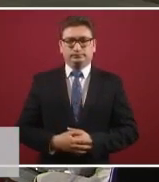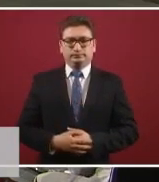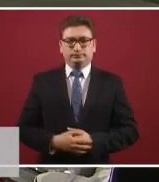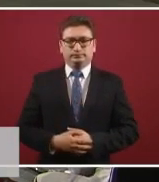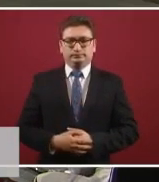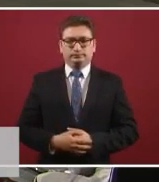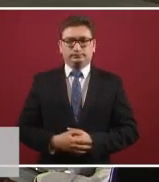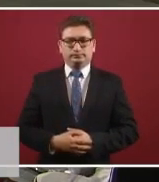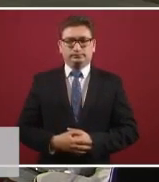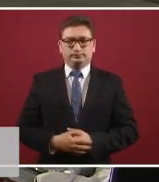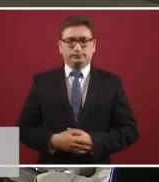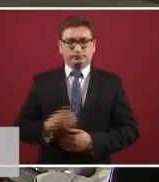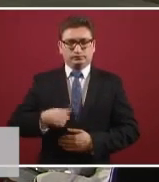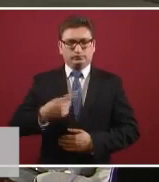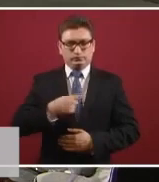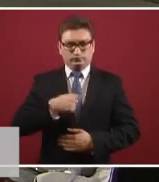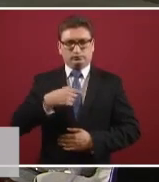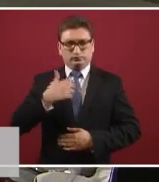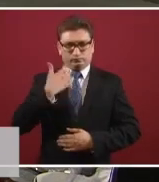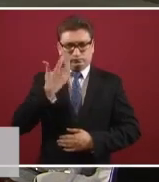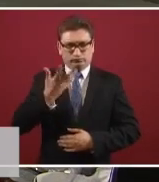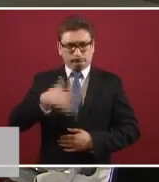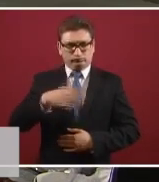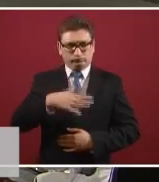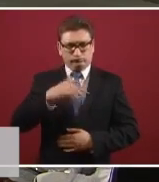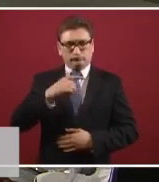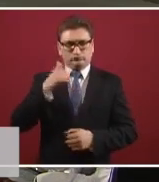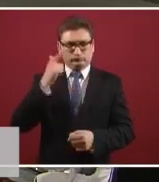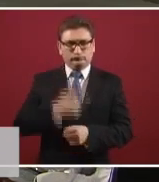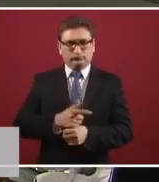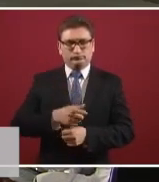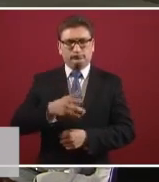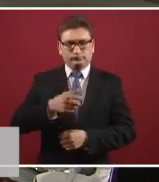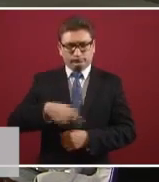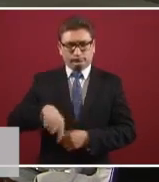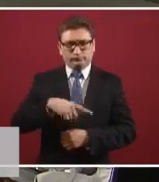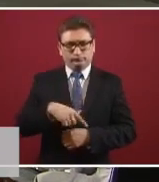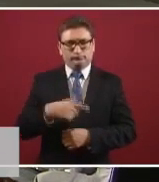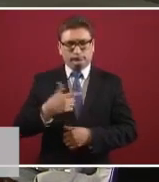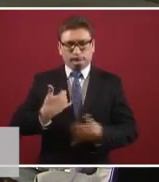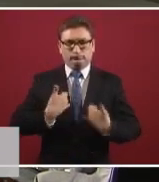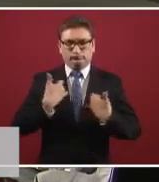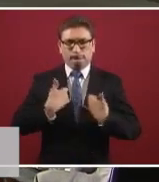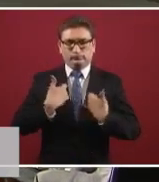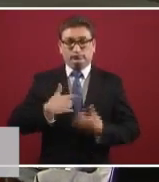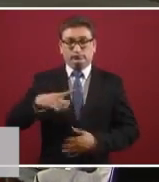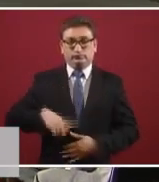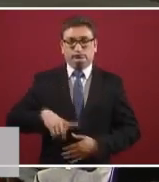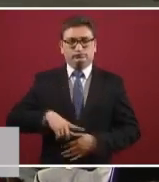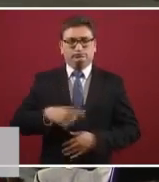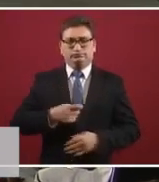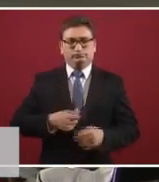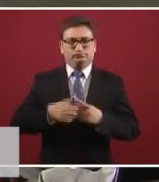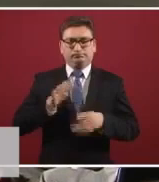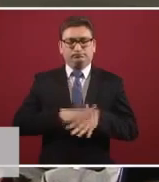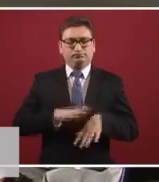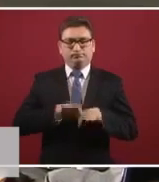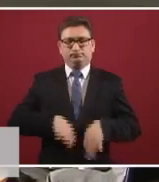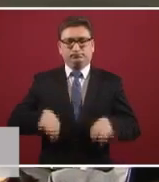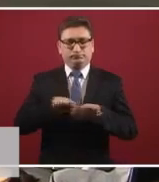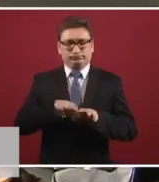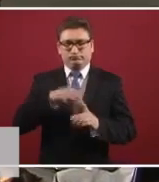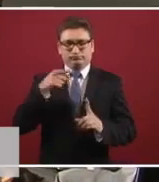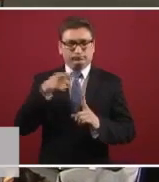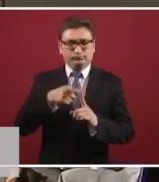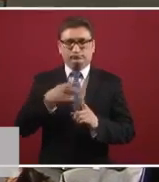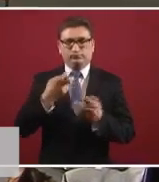Reportero denuncia caso de corrupción en Villahermosa, Tabasco, en la Dirección de Finanzas de Pemex por Alberto Velázquez, por favorecer a recomendados y amigos